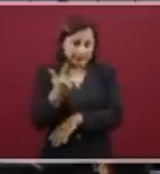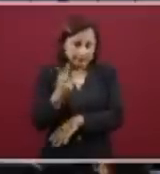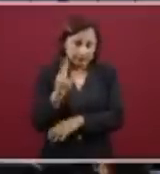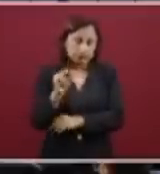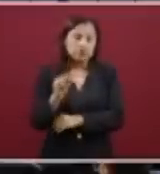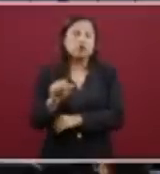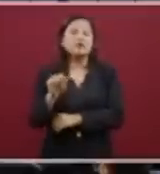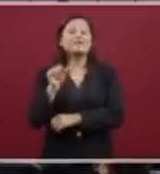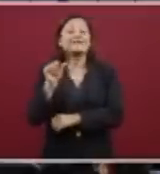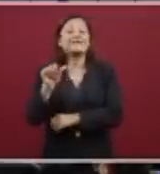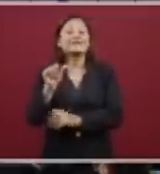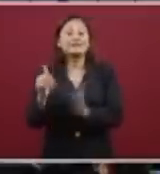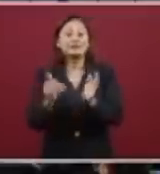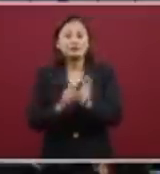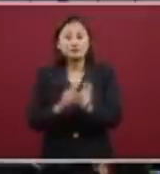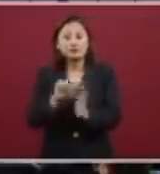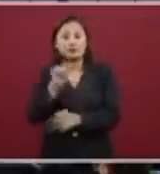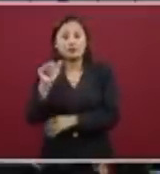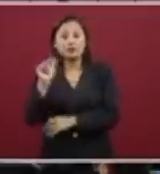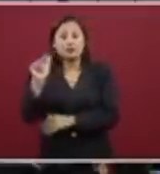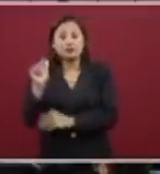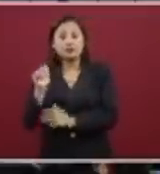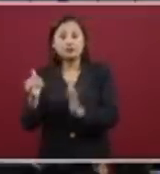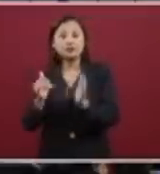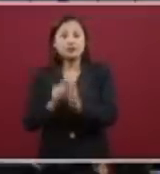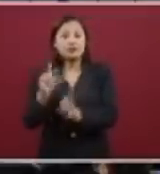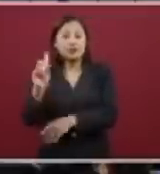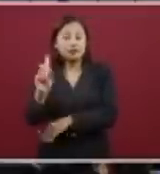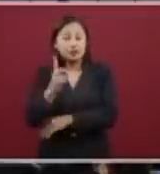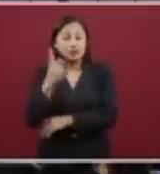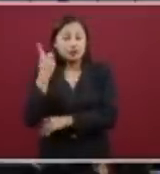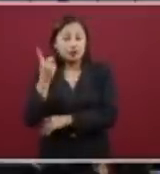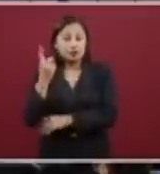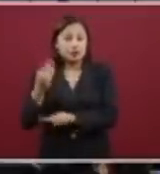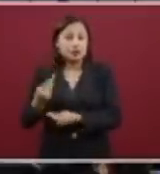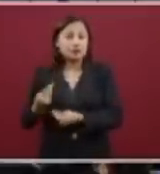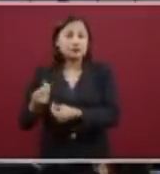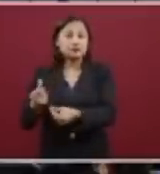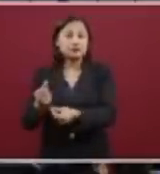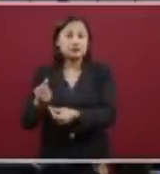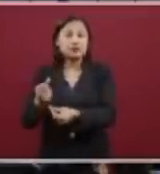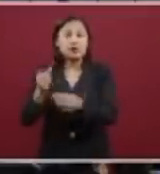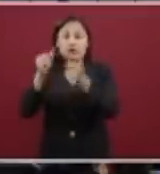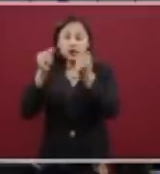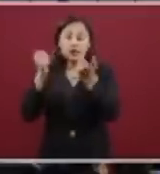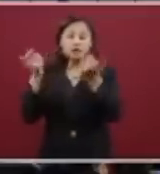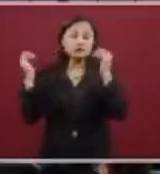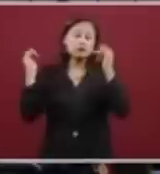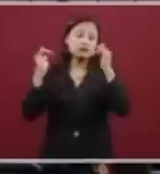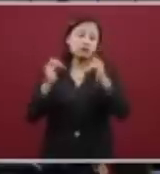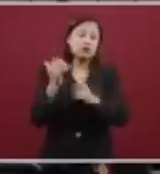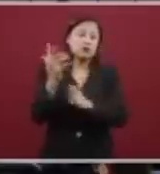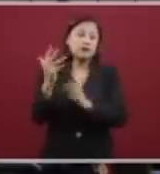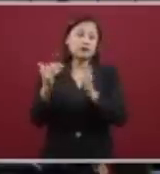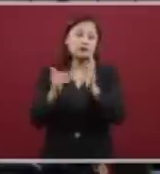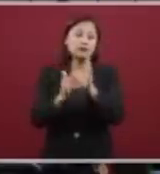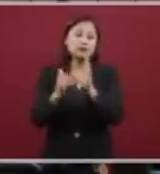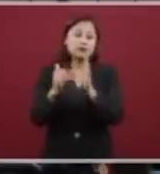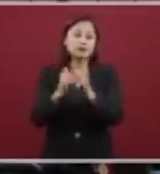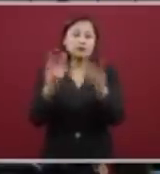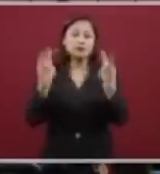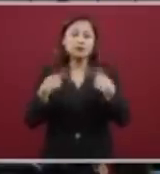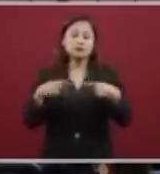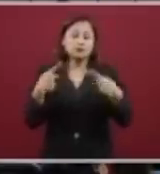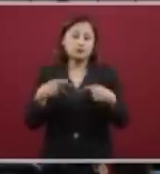17.000 millones de dólares atendería a 55 millones de pasajeros es decir sólo